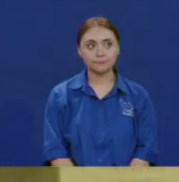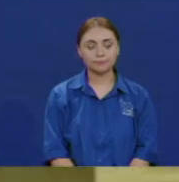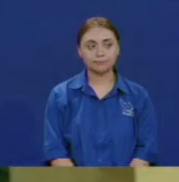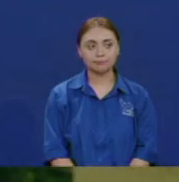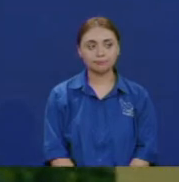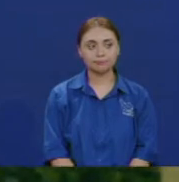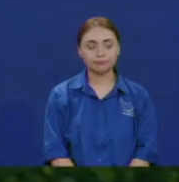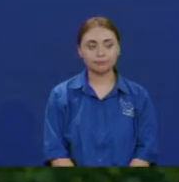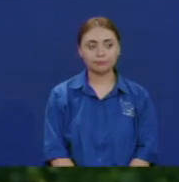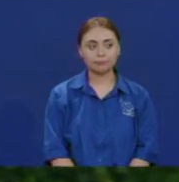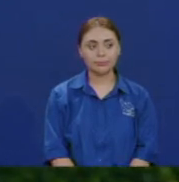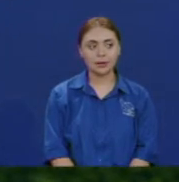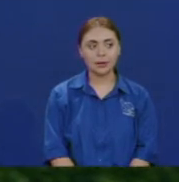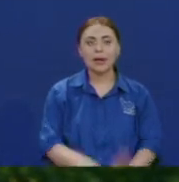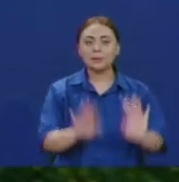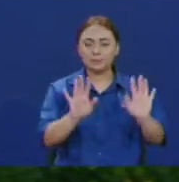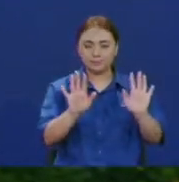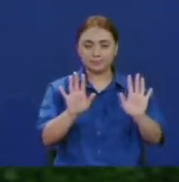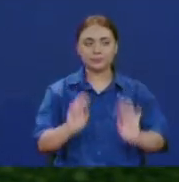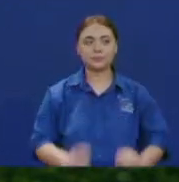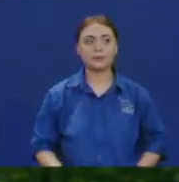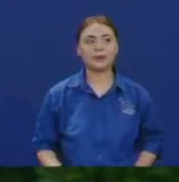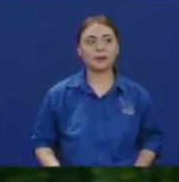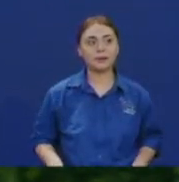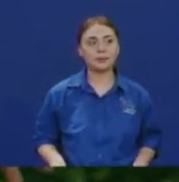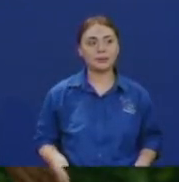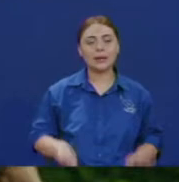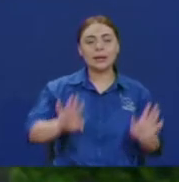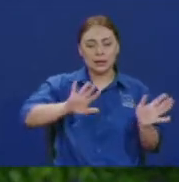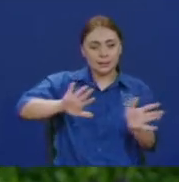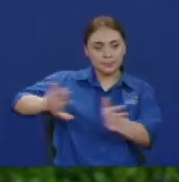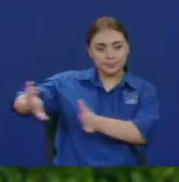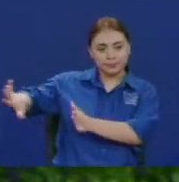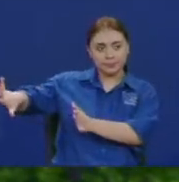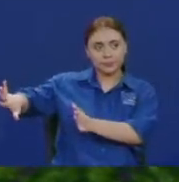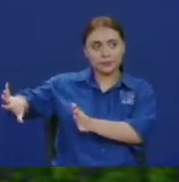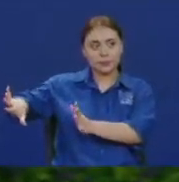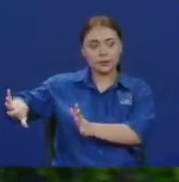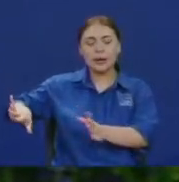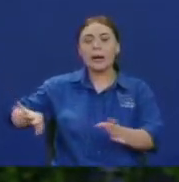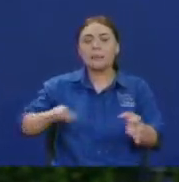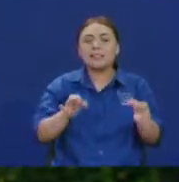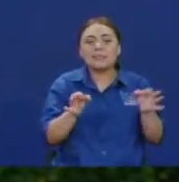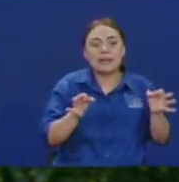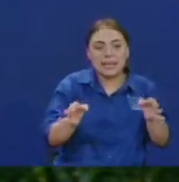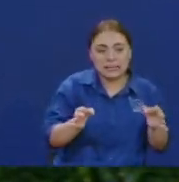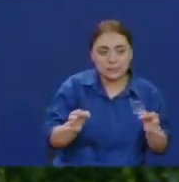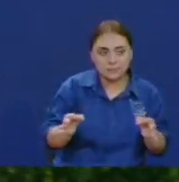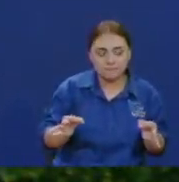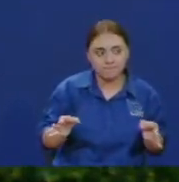Digamos en lo natural. Alejémonos de esto por un momentito. Solamente, digamos,